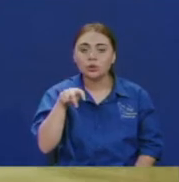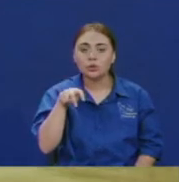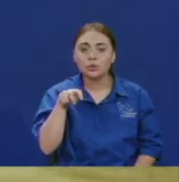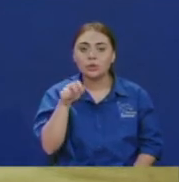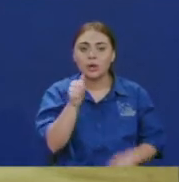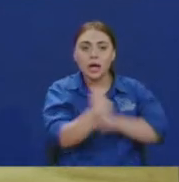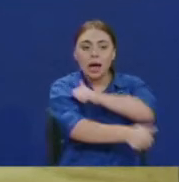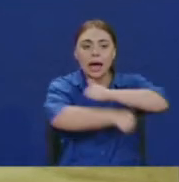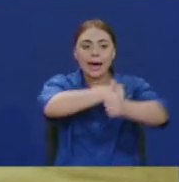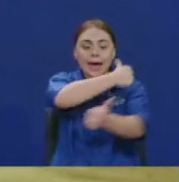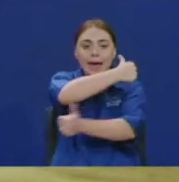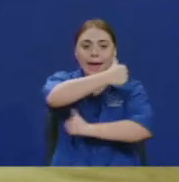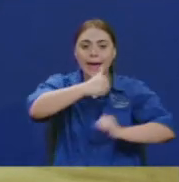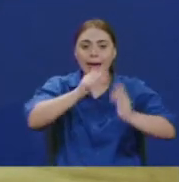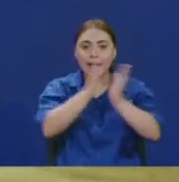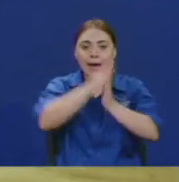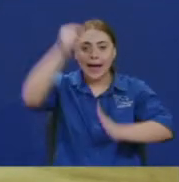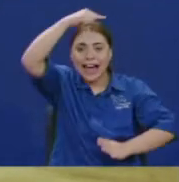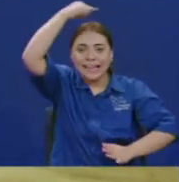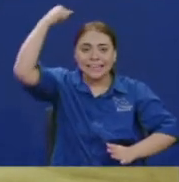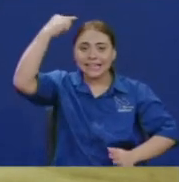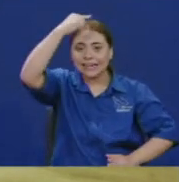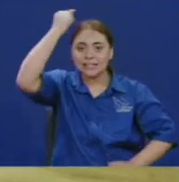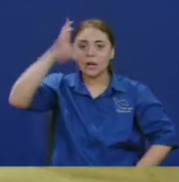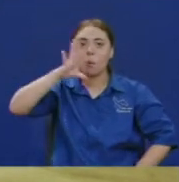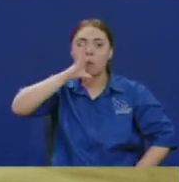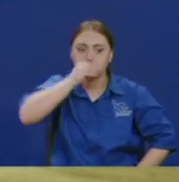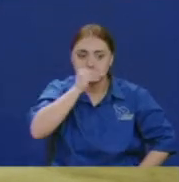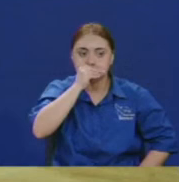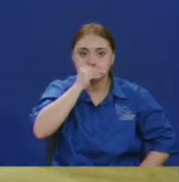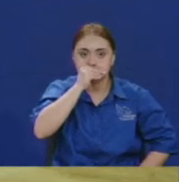que nos pongan cerrojo en la boca, ¿verdad?